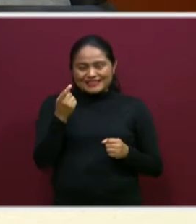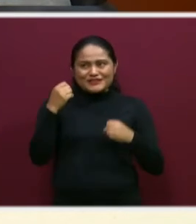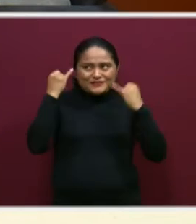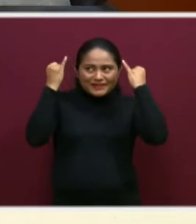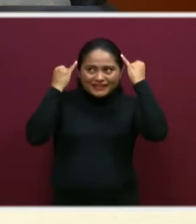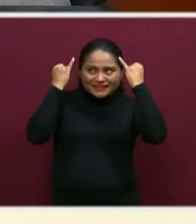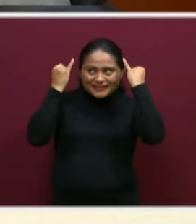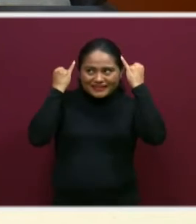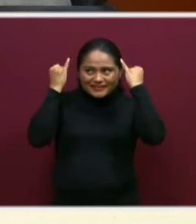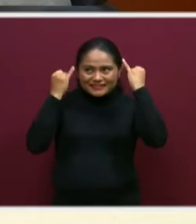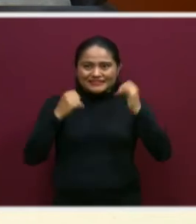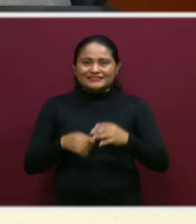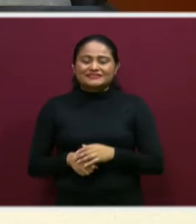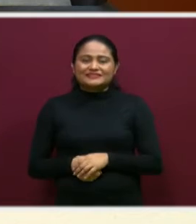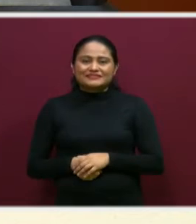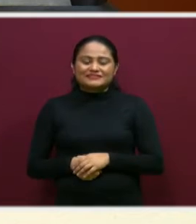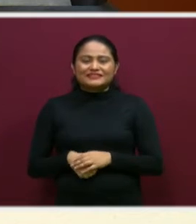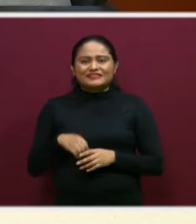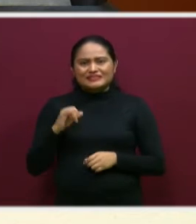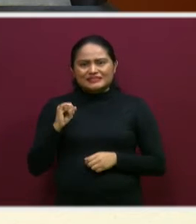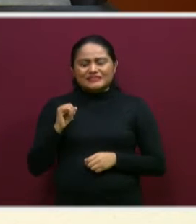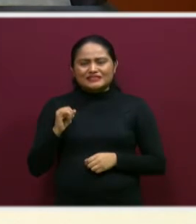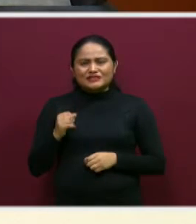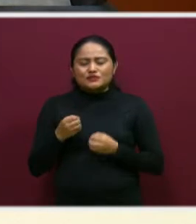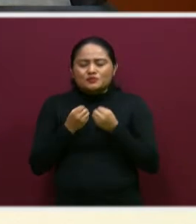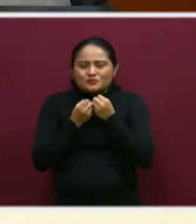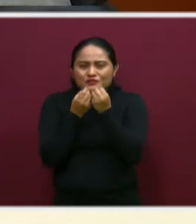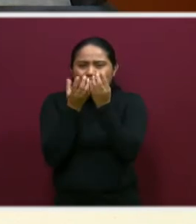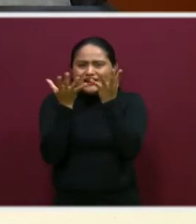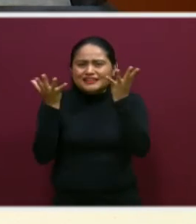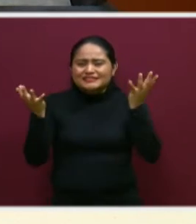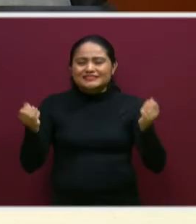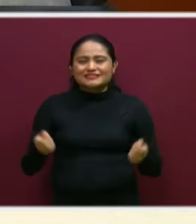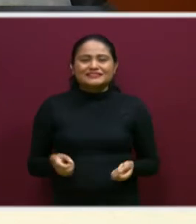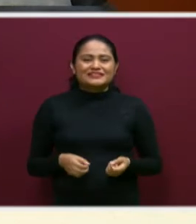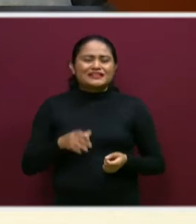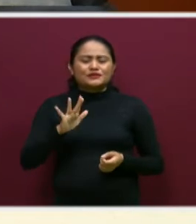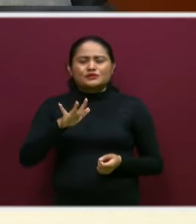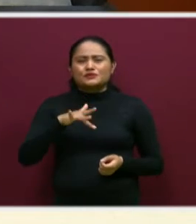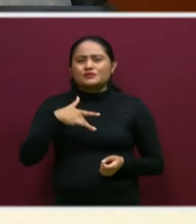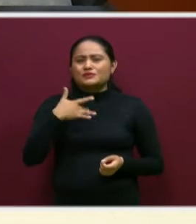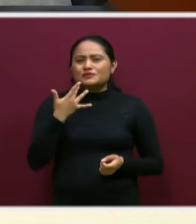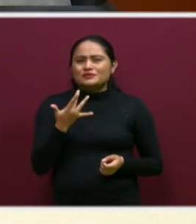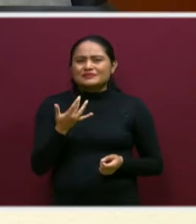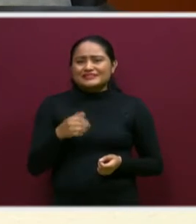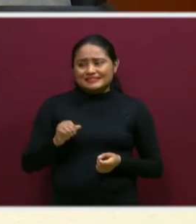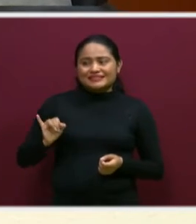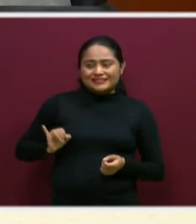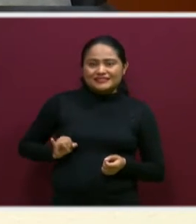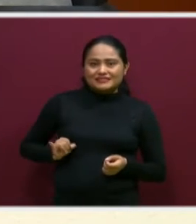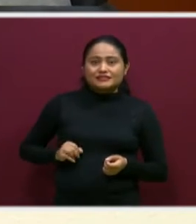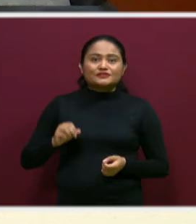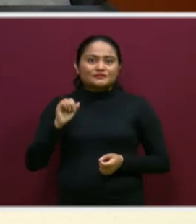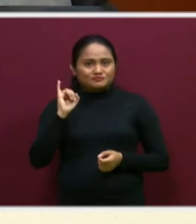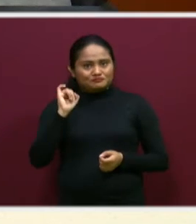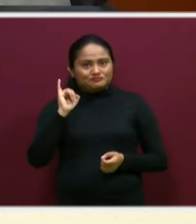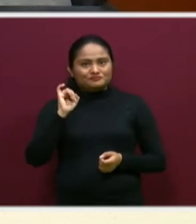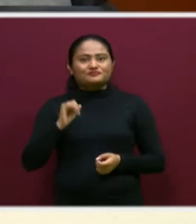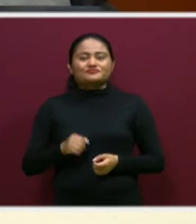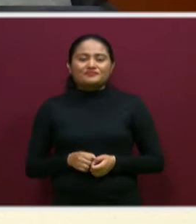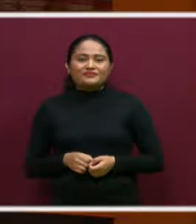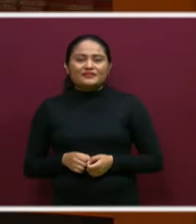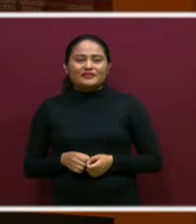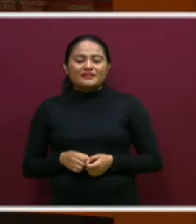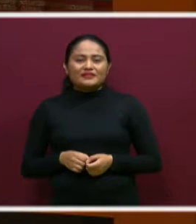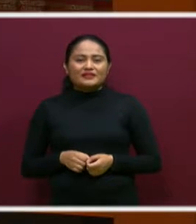esta narrativa y poesía sentimental este rubro no lo había escuchado que interesante sí que es donde una persona puede detonar de